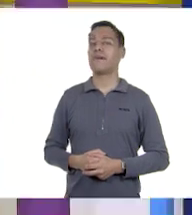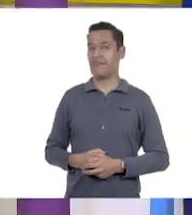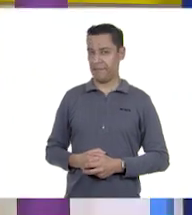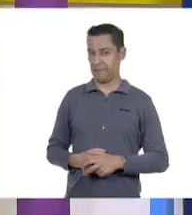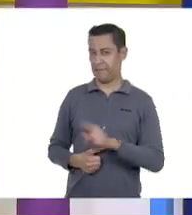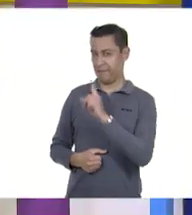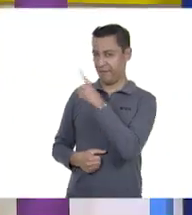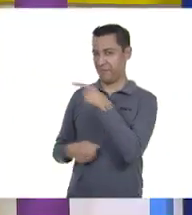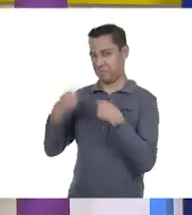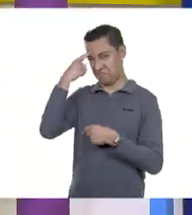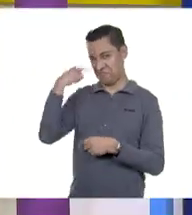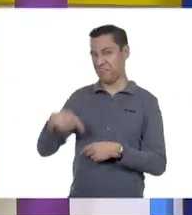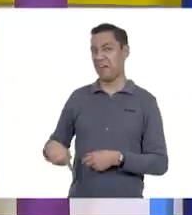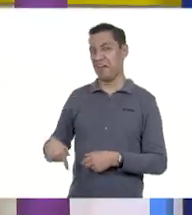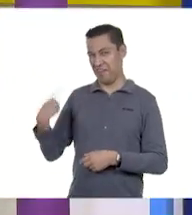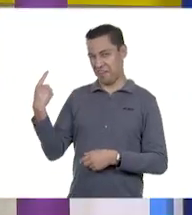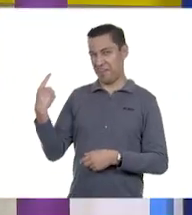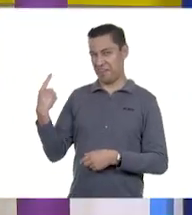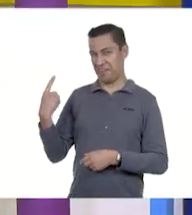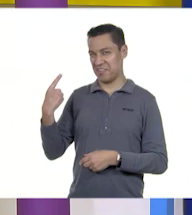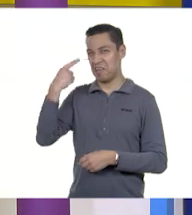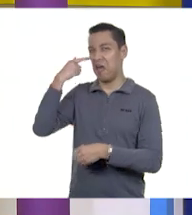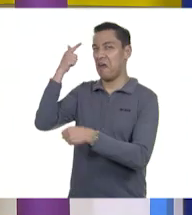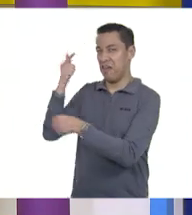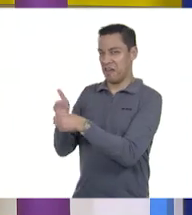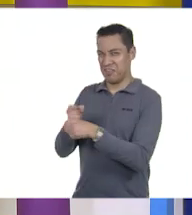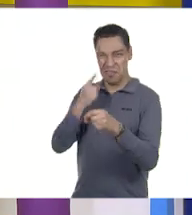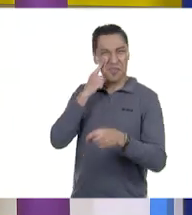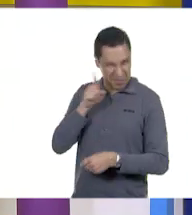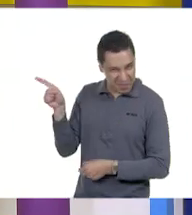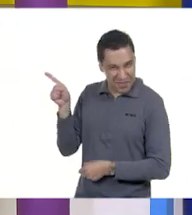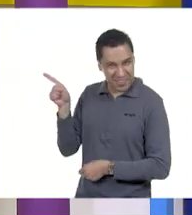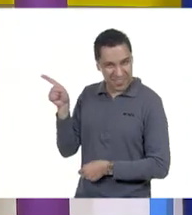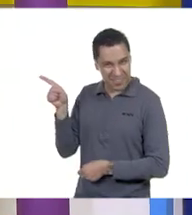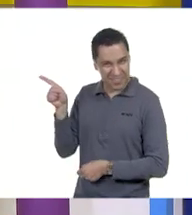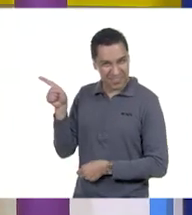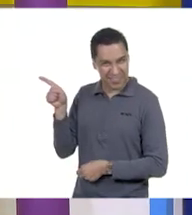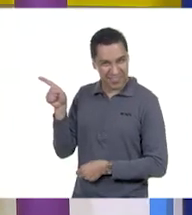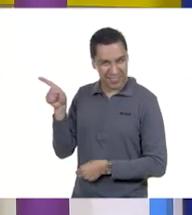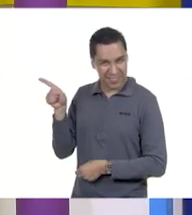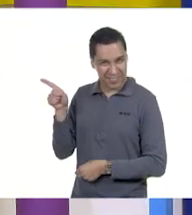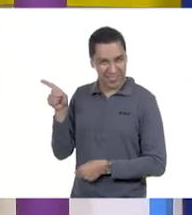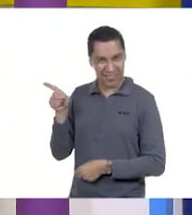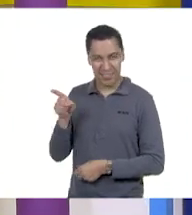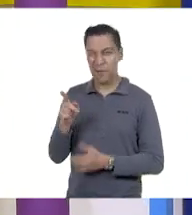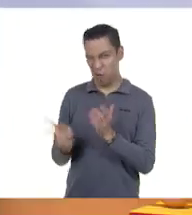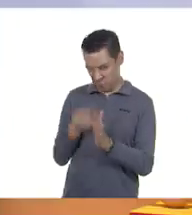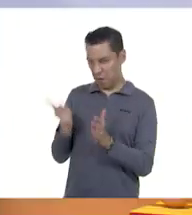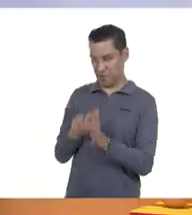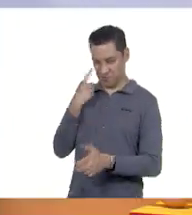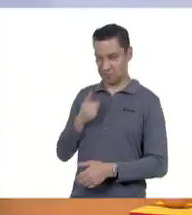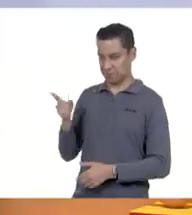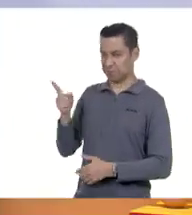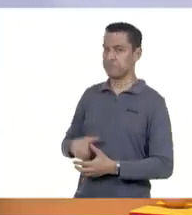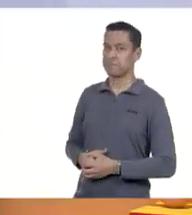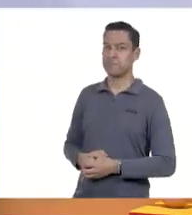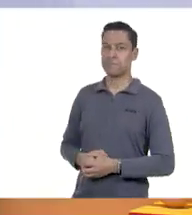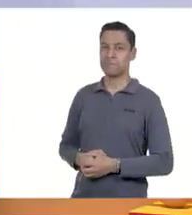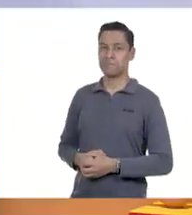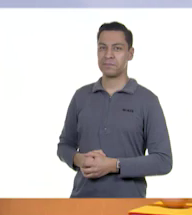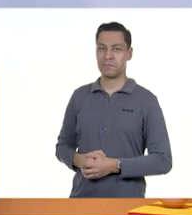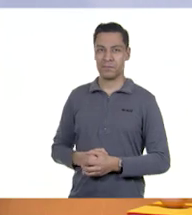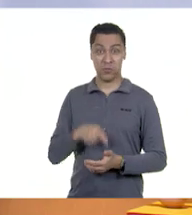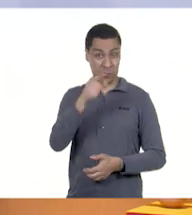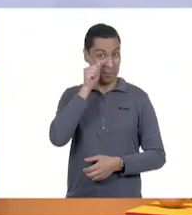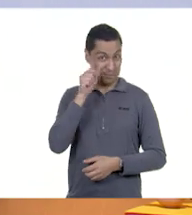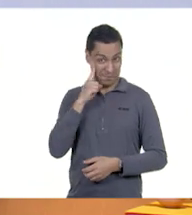Ese estaba fácil. Eso sí, sí lo pude identificar. ¿Ustedes en casa vieron qué hizo? Sí. ¿Lo puedes repetir rápido, rápido? Va de nuevo. Pongan mucha